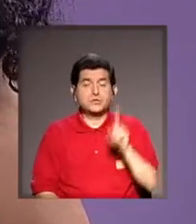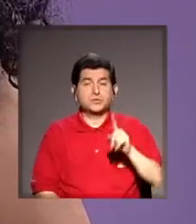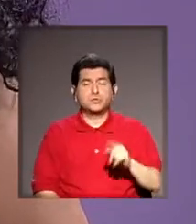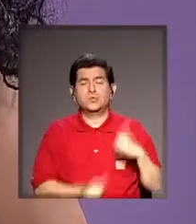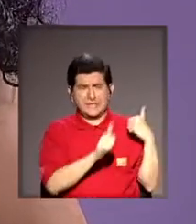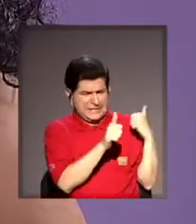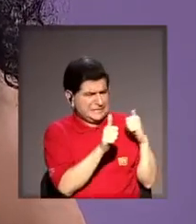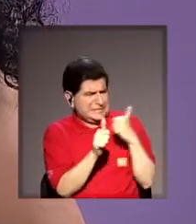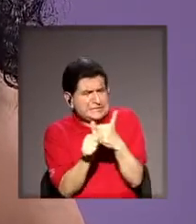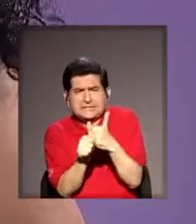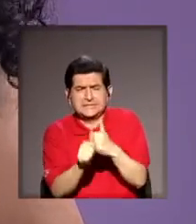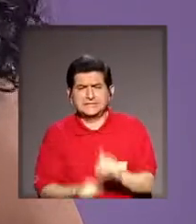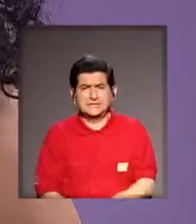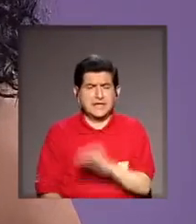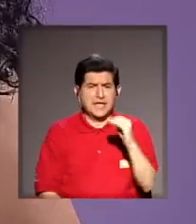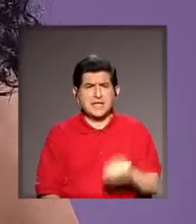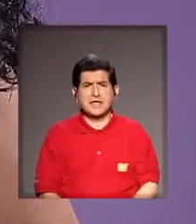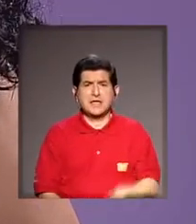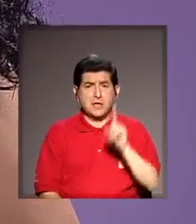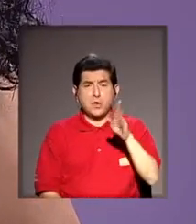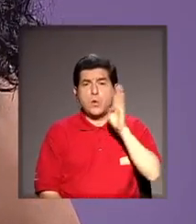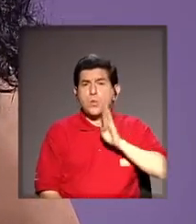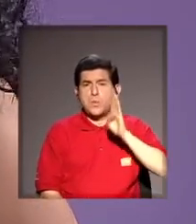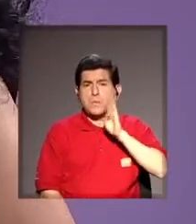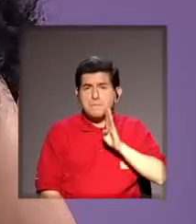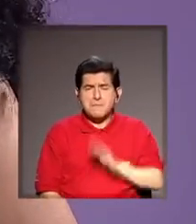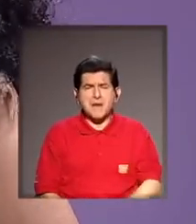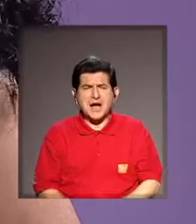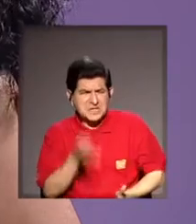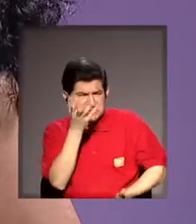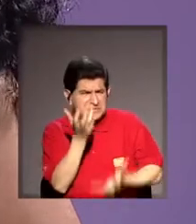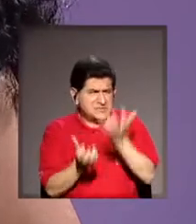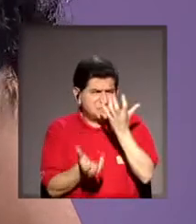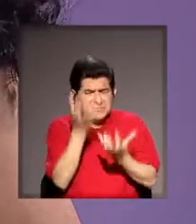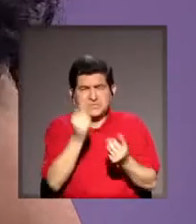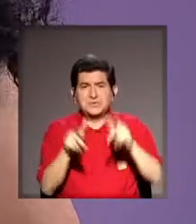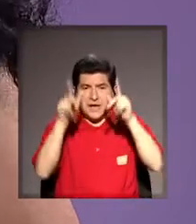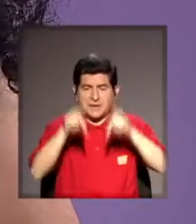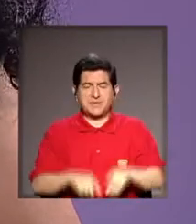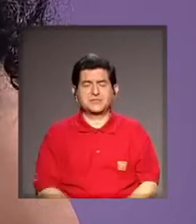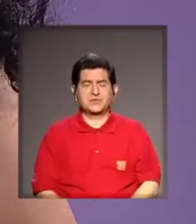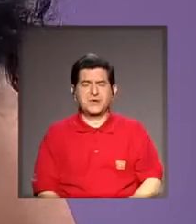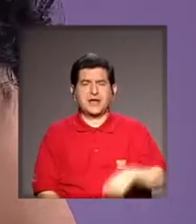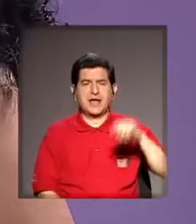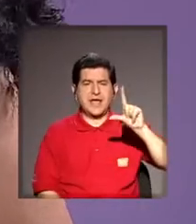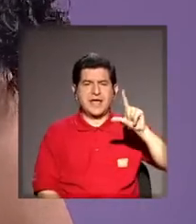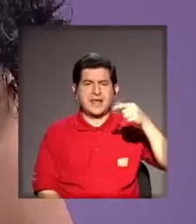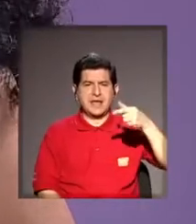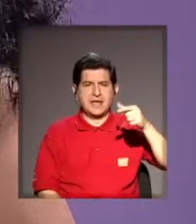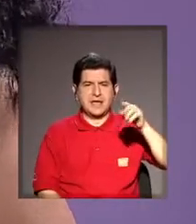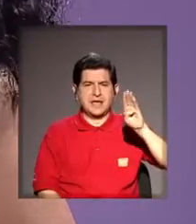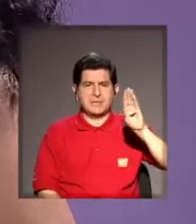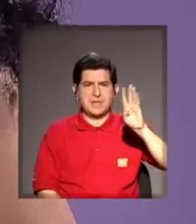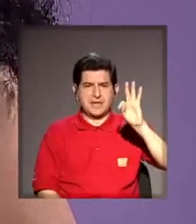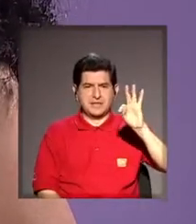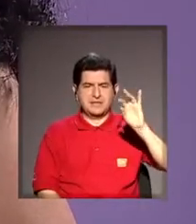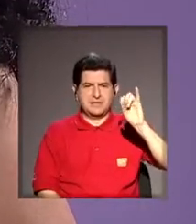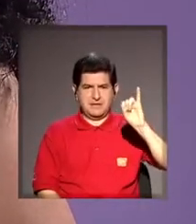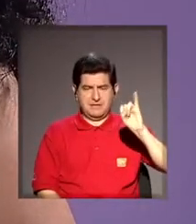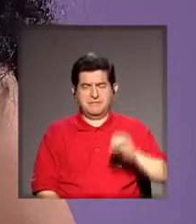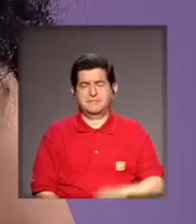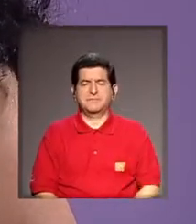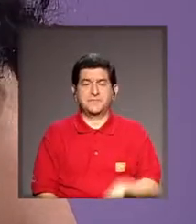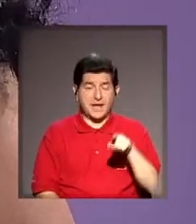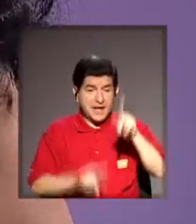persecución y quema de un bar a personas el eje para personas gays trans lesbianas que